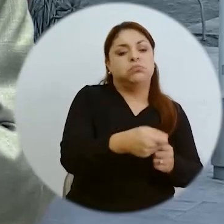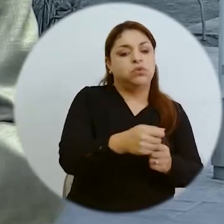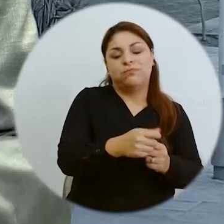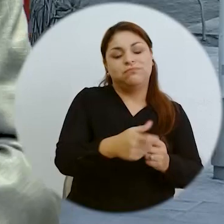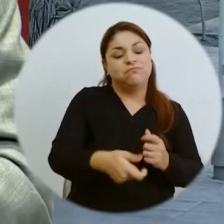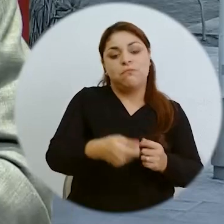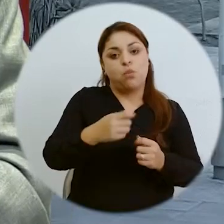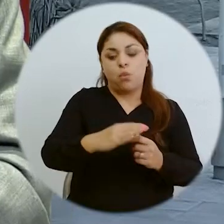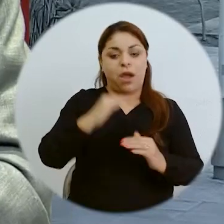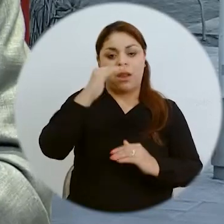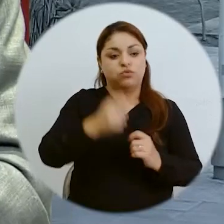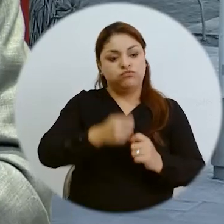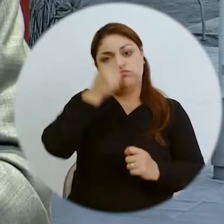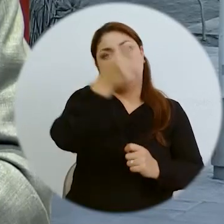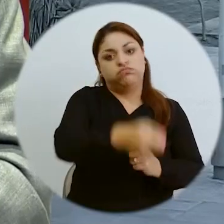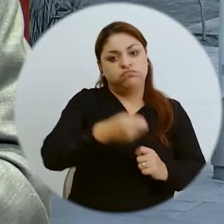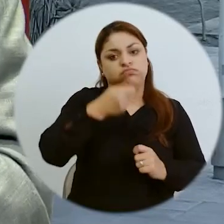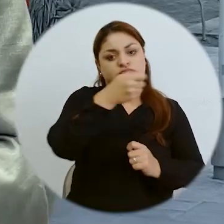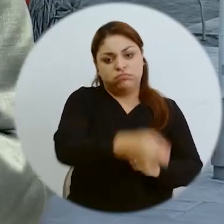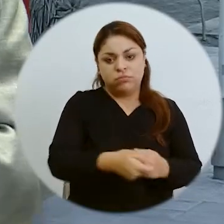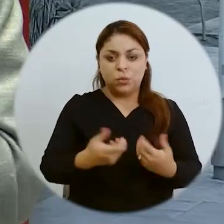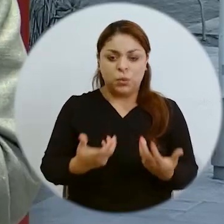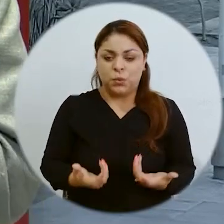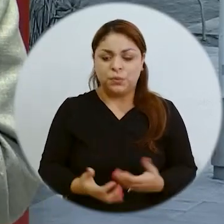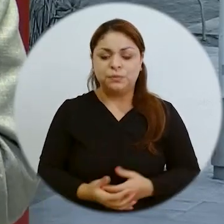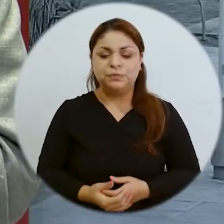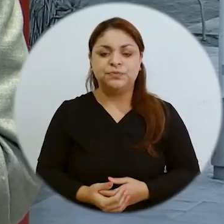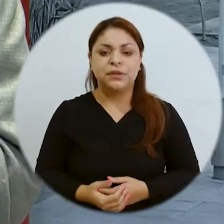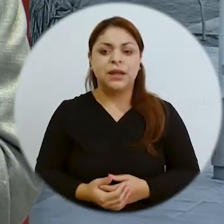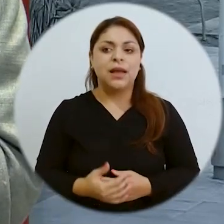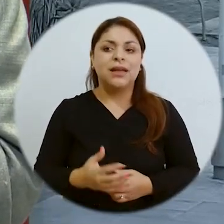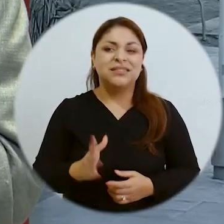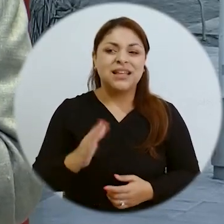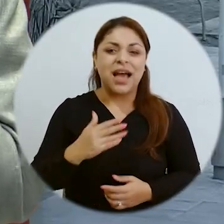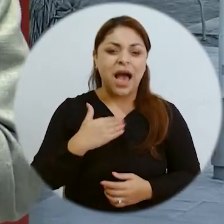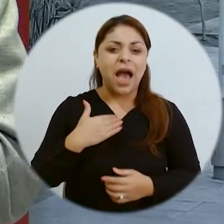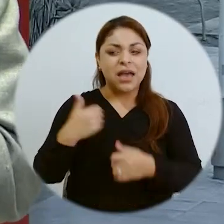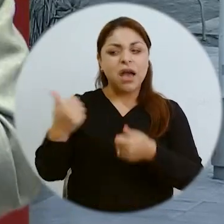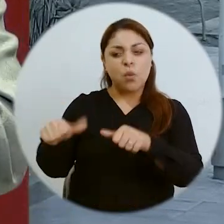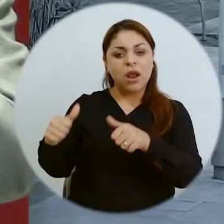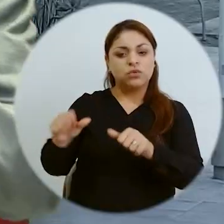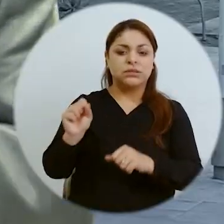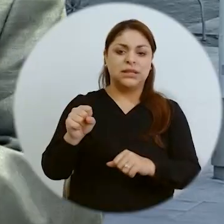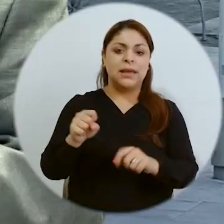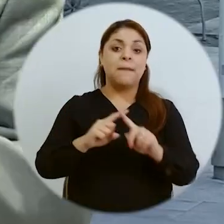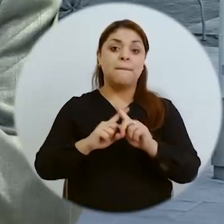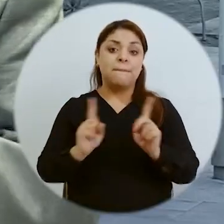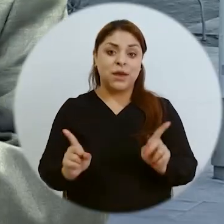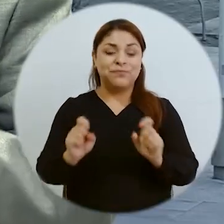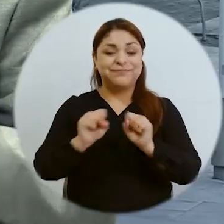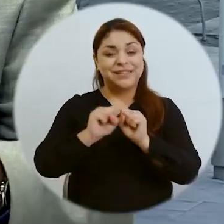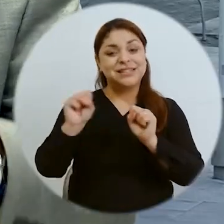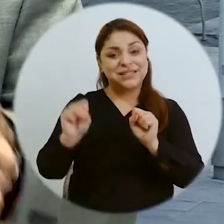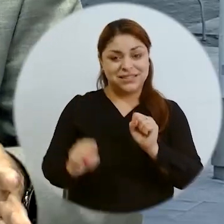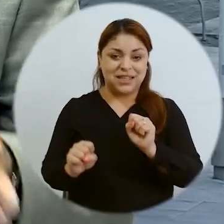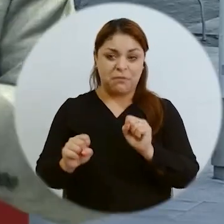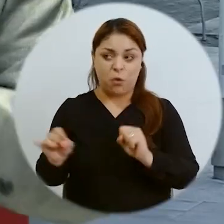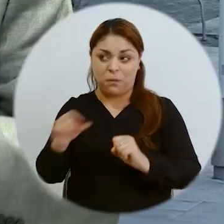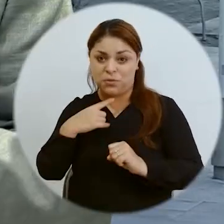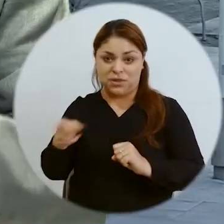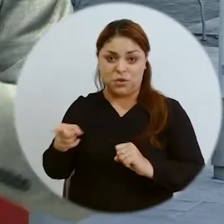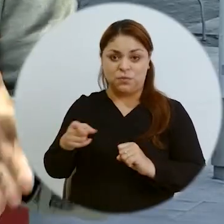la tasa de interés alta, de la mano se me lleva la cuota también alta. Entonces ya no voy a